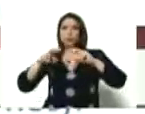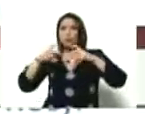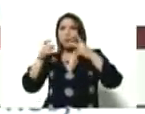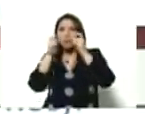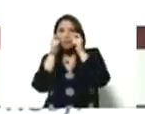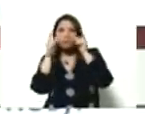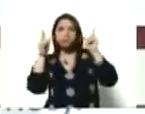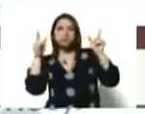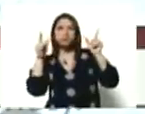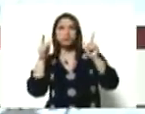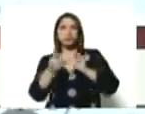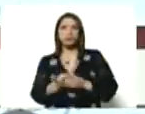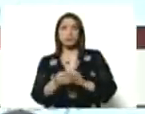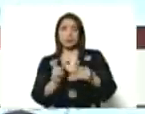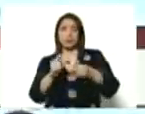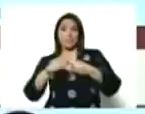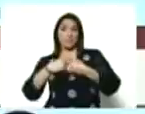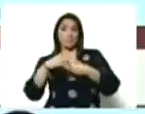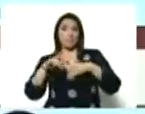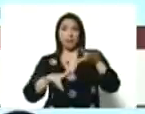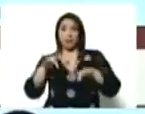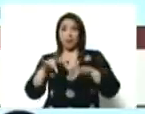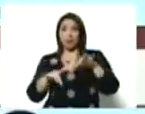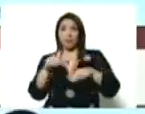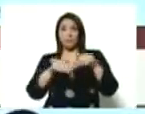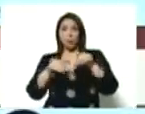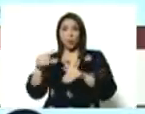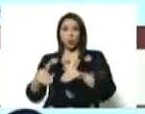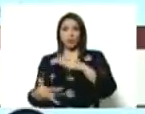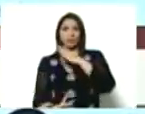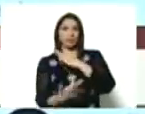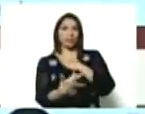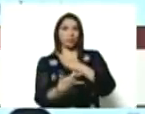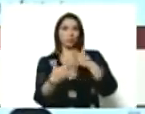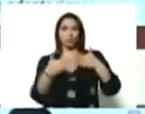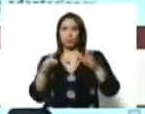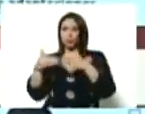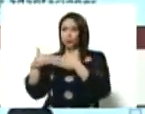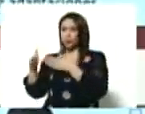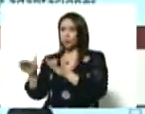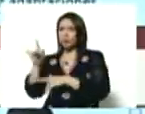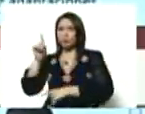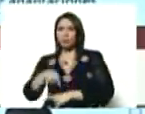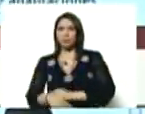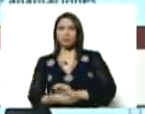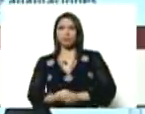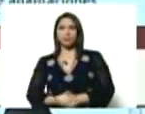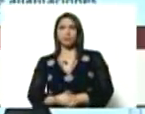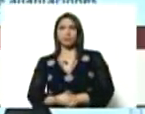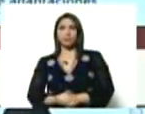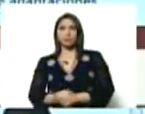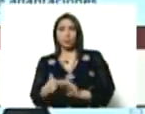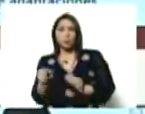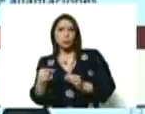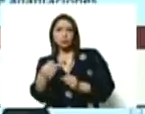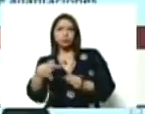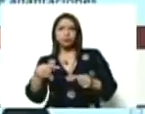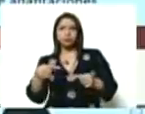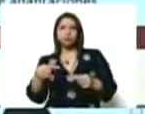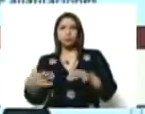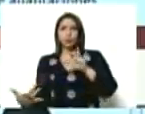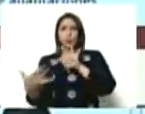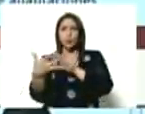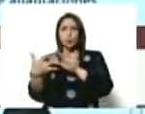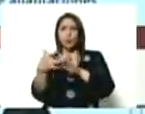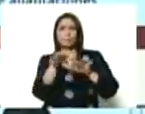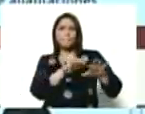dispositivos que integran a la máquina de votación de tecnología abierta, es decir, a través de puertos seriales y puertos USB que se conecten a la